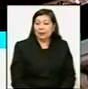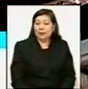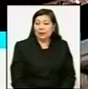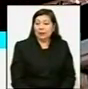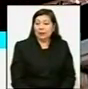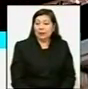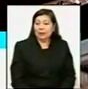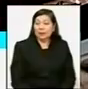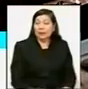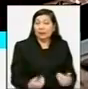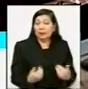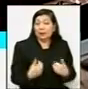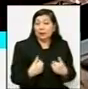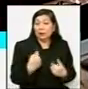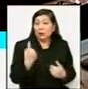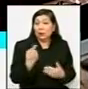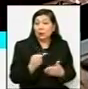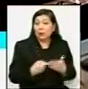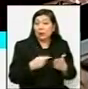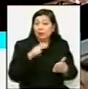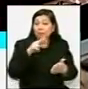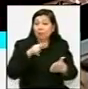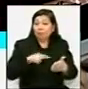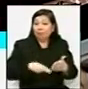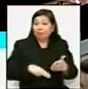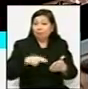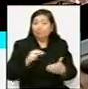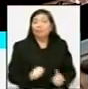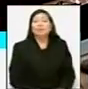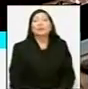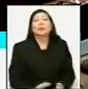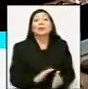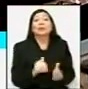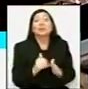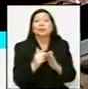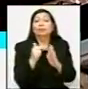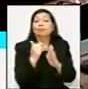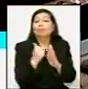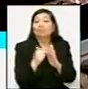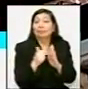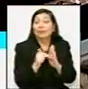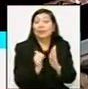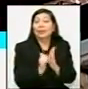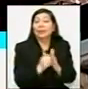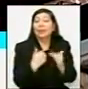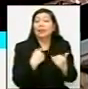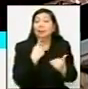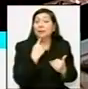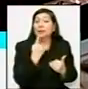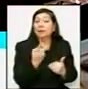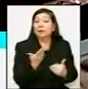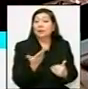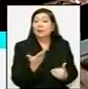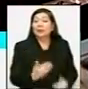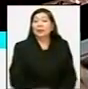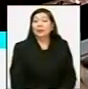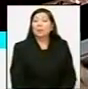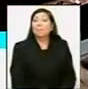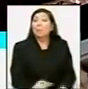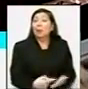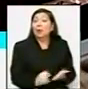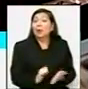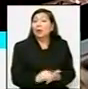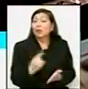Entonces tendríamos un momento único de verificación de todos los requisitos. Eso es lo que estamos proponiendo. Porque